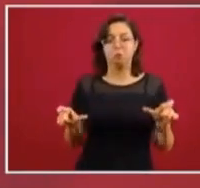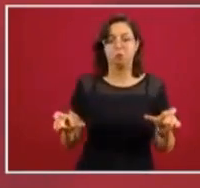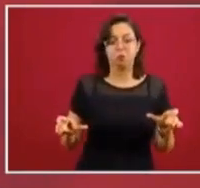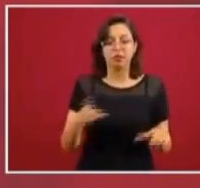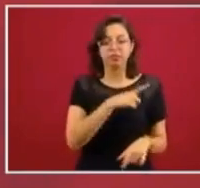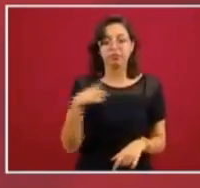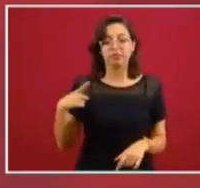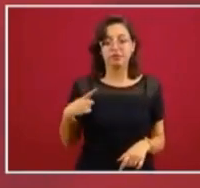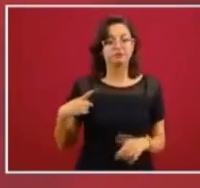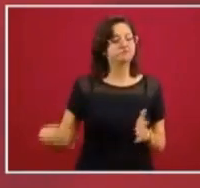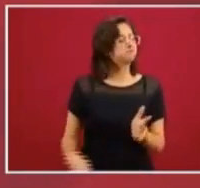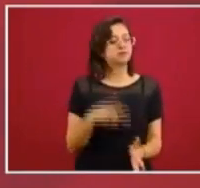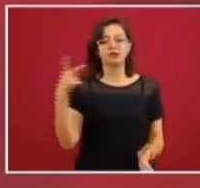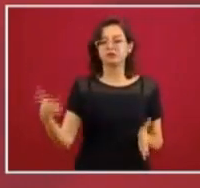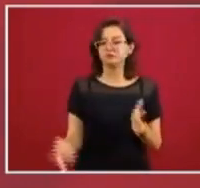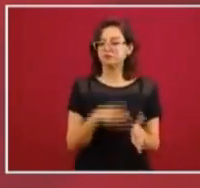Sistemáticamente hemos respondido no,